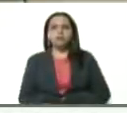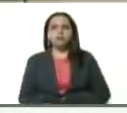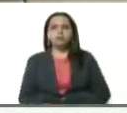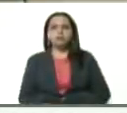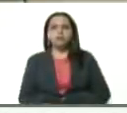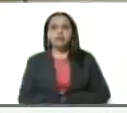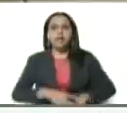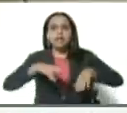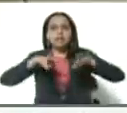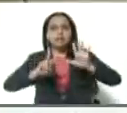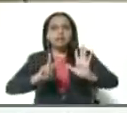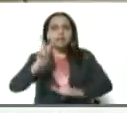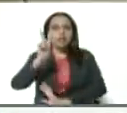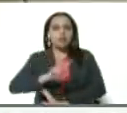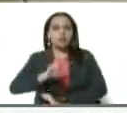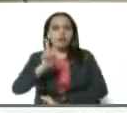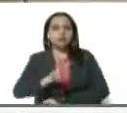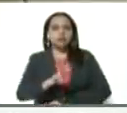7 en el Valle.